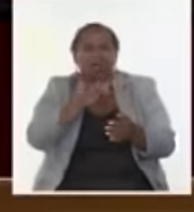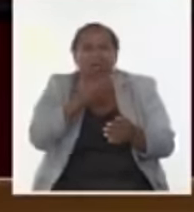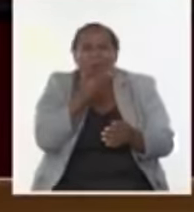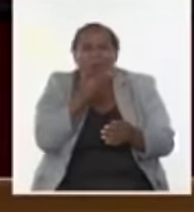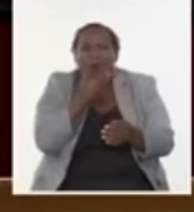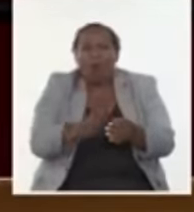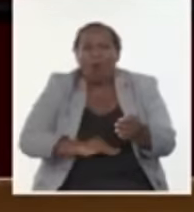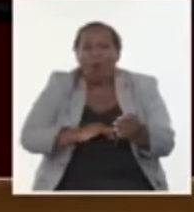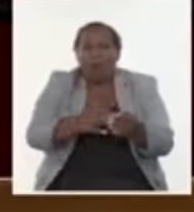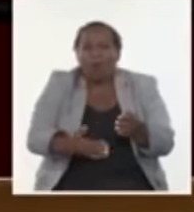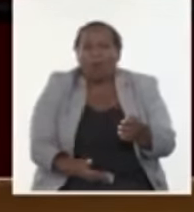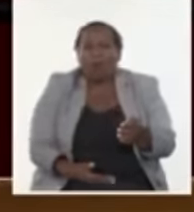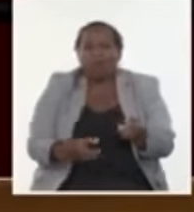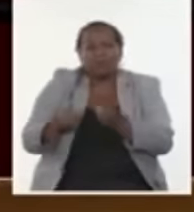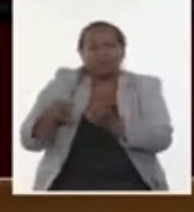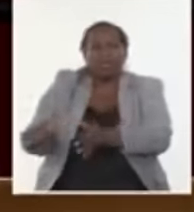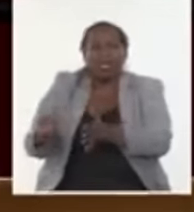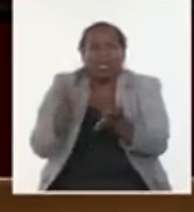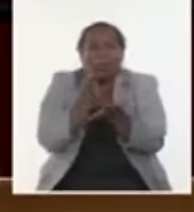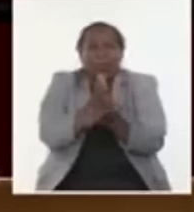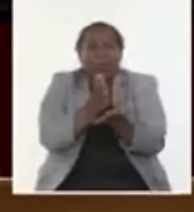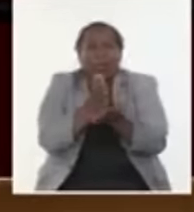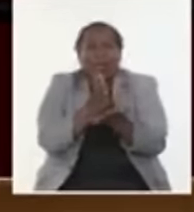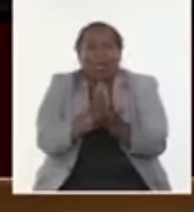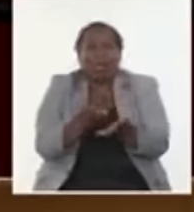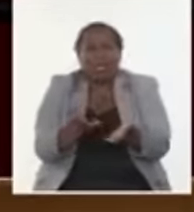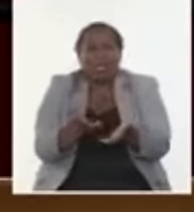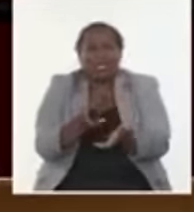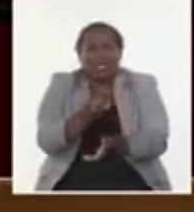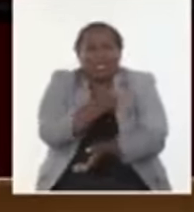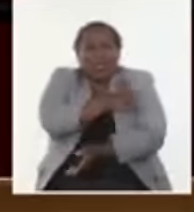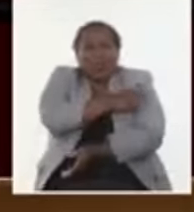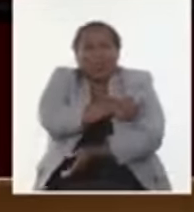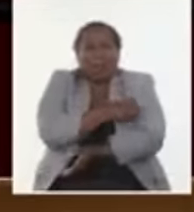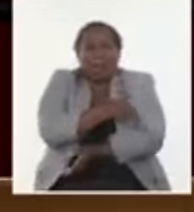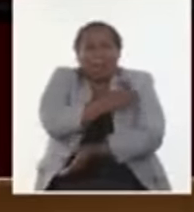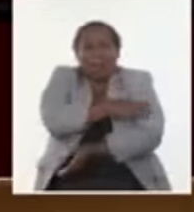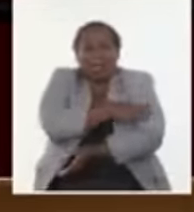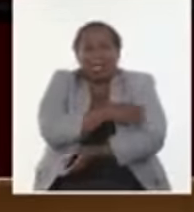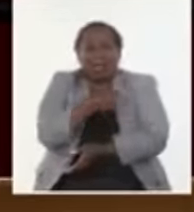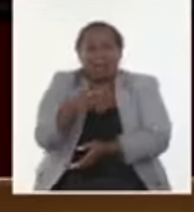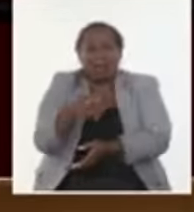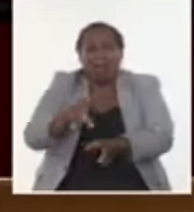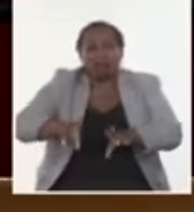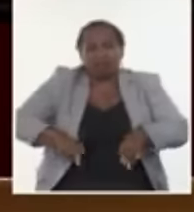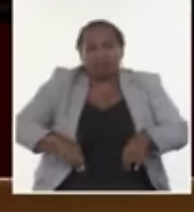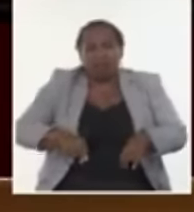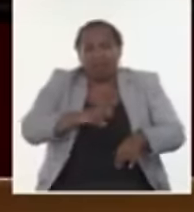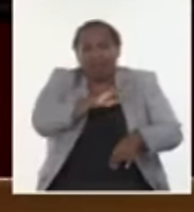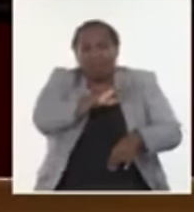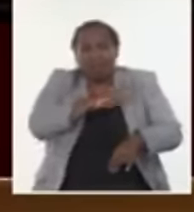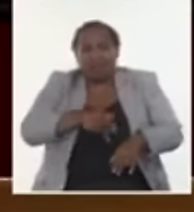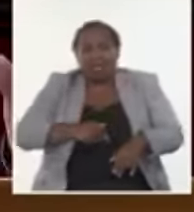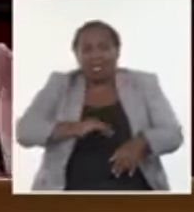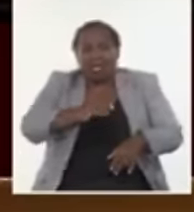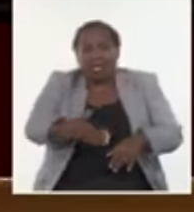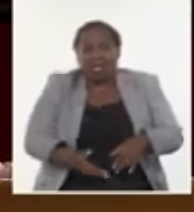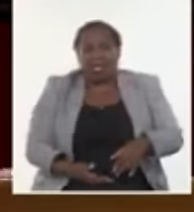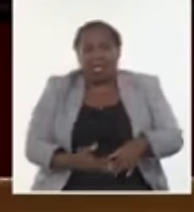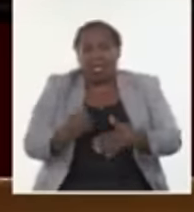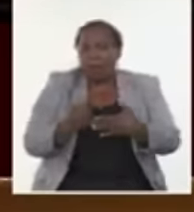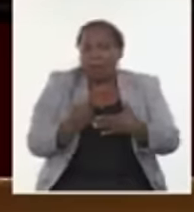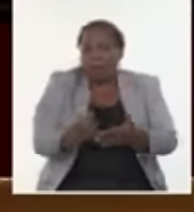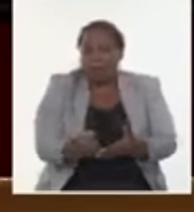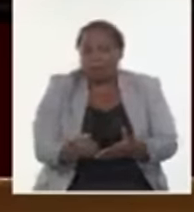tienen que abandonar el estudio, interrumpirlo, secundaria, pre, para enfrentar una maternidad, el tratamiento que lleva, el apoyo. Entonces